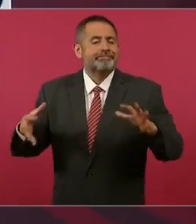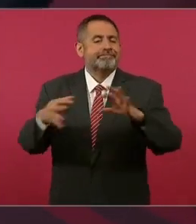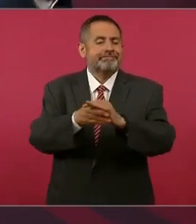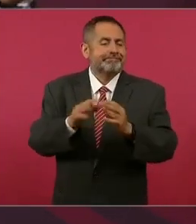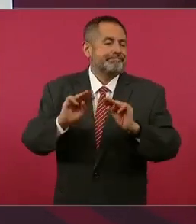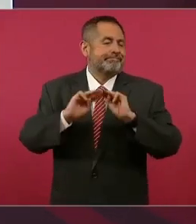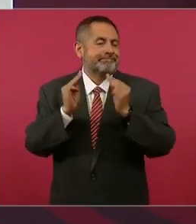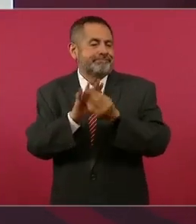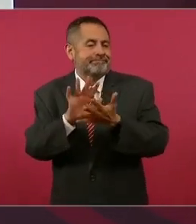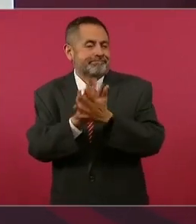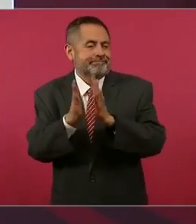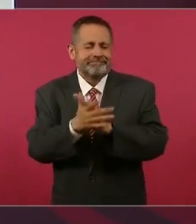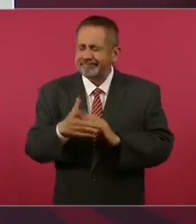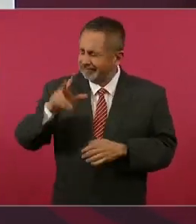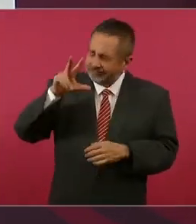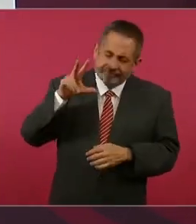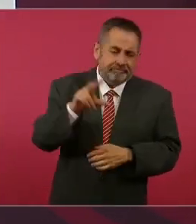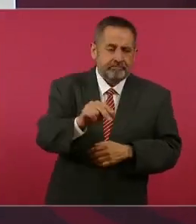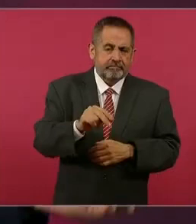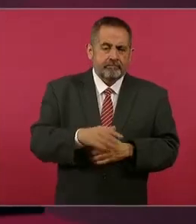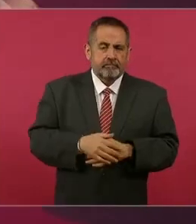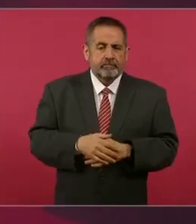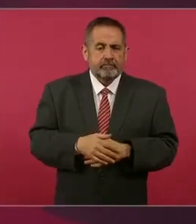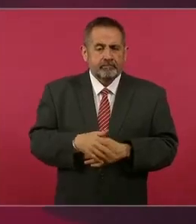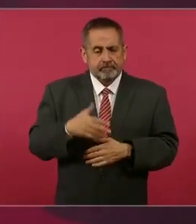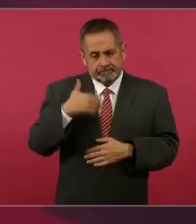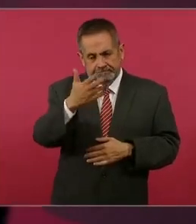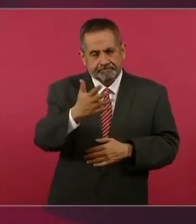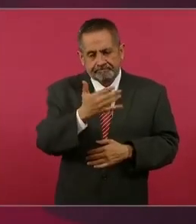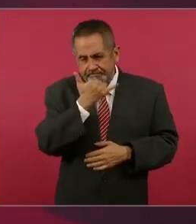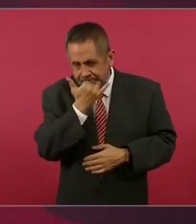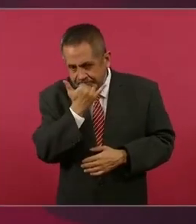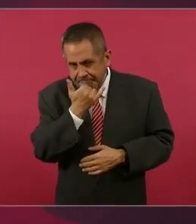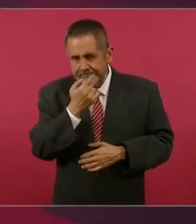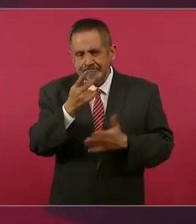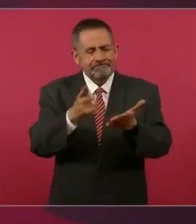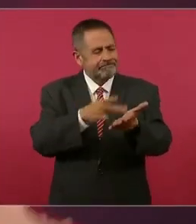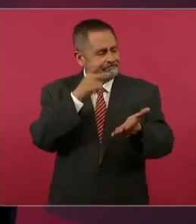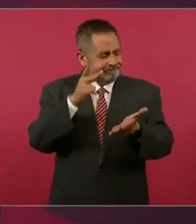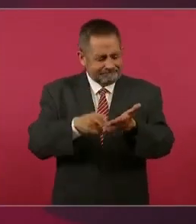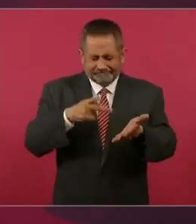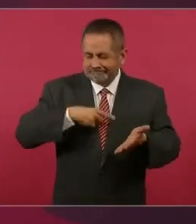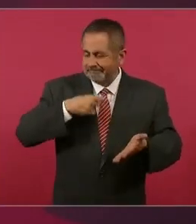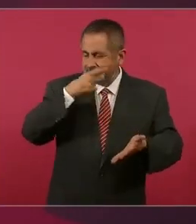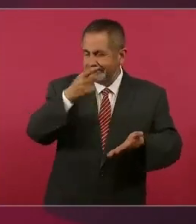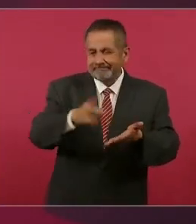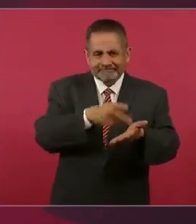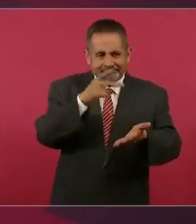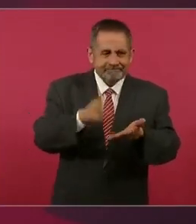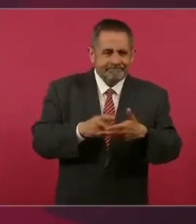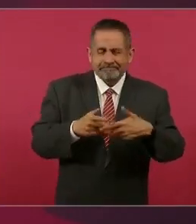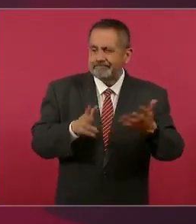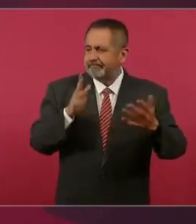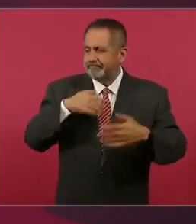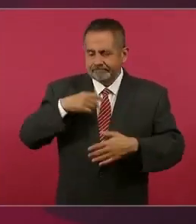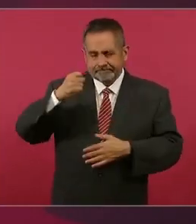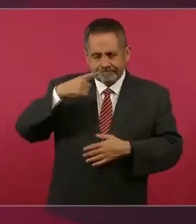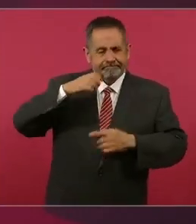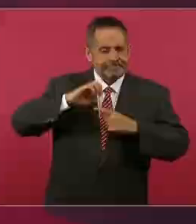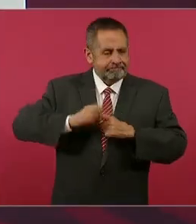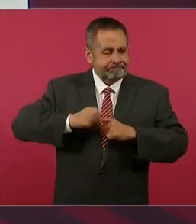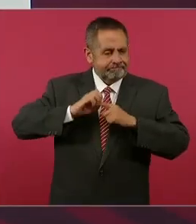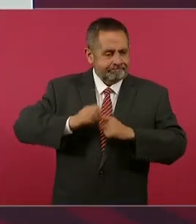Porque imagínense, ofrezco disculpa por repetirlo y repetirlo, parezco disco